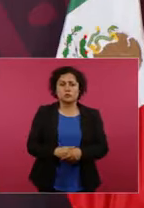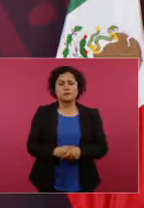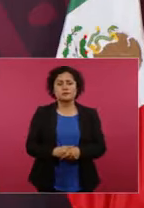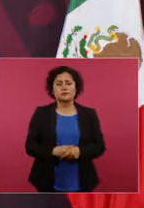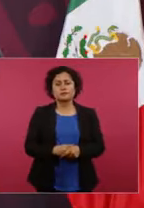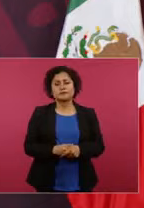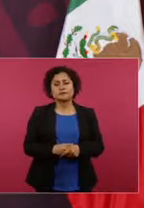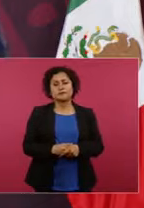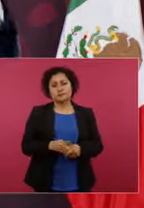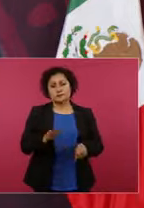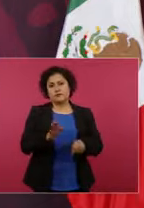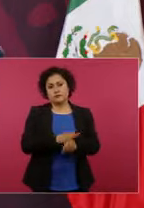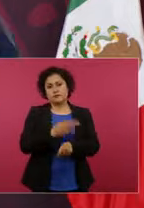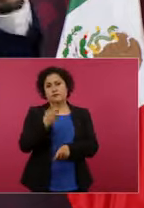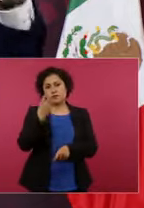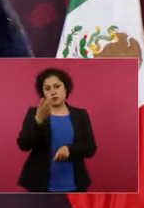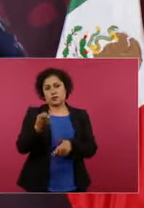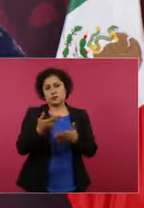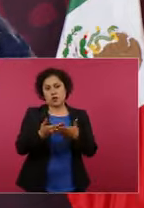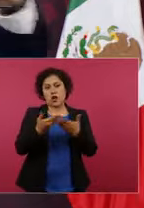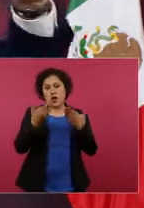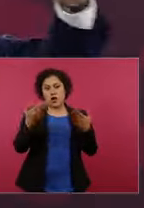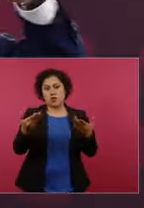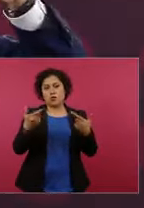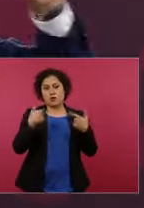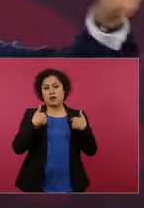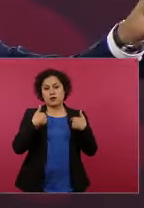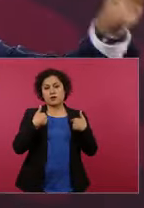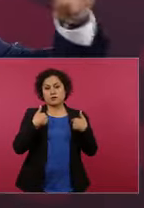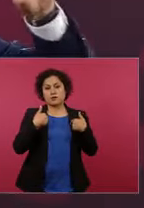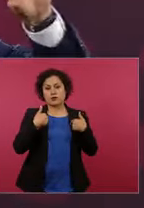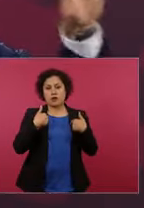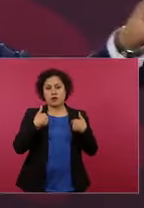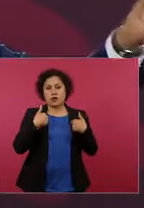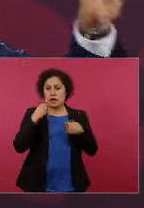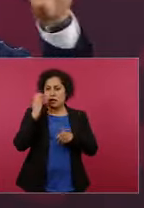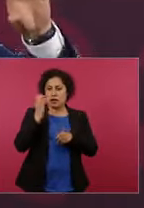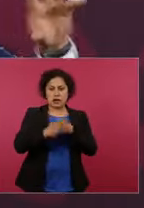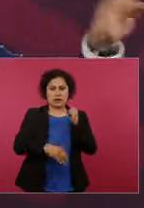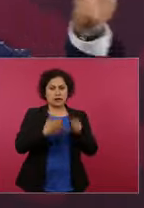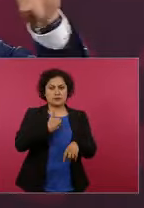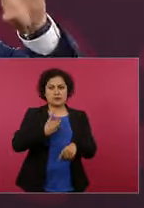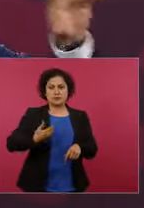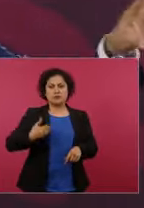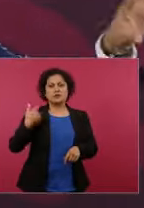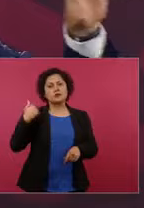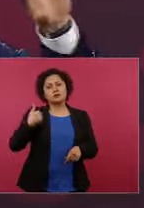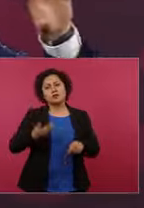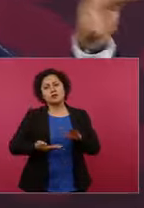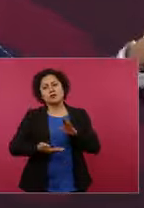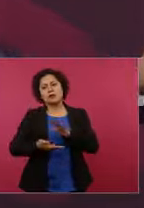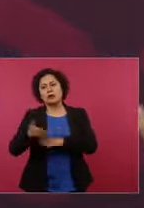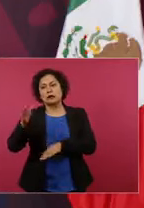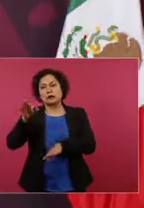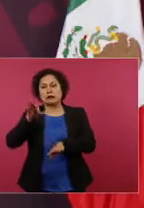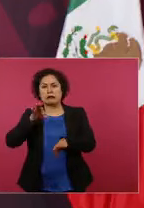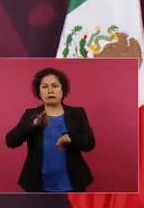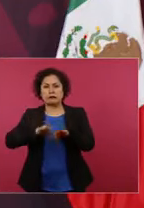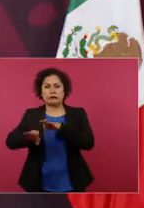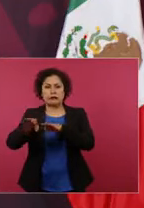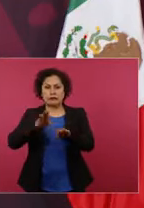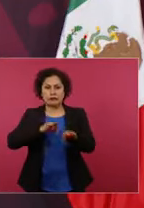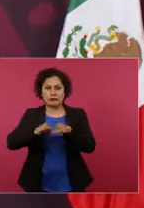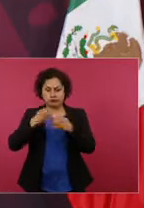Por eso ahora voy a trabajar, cuando me retire, sobre cómo era la sociedad